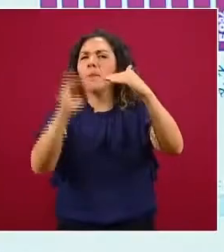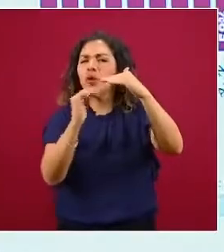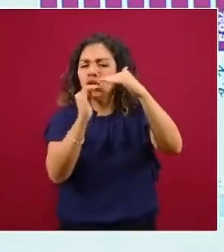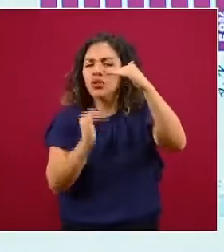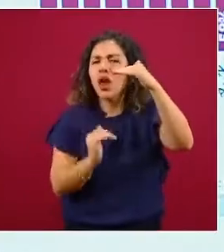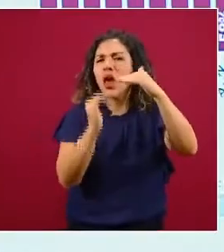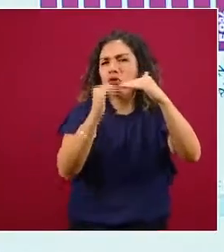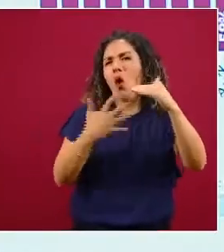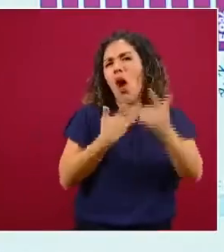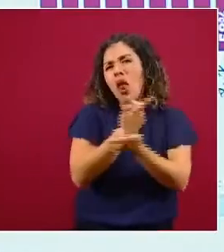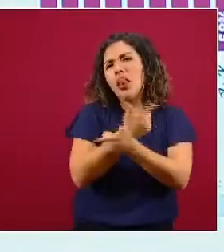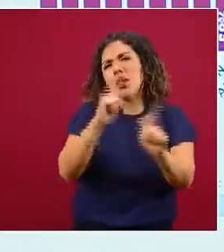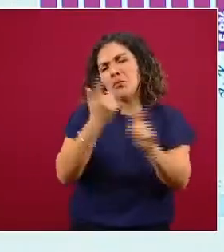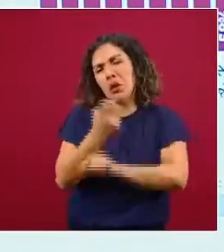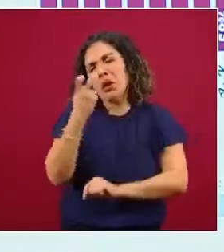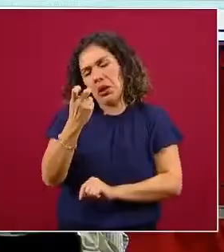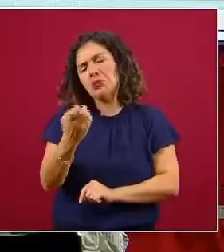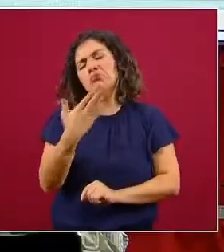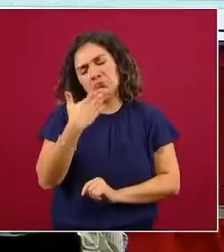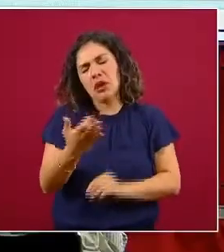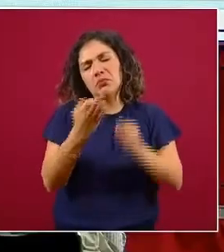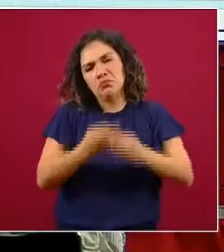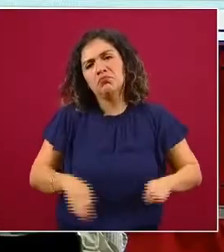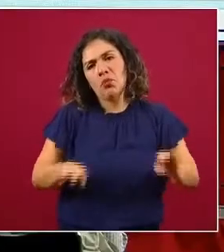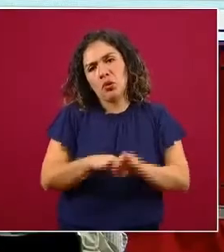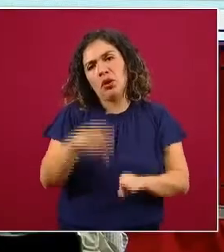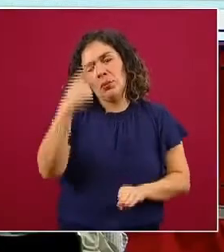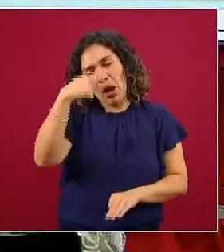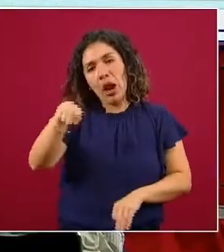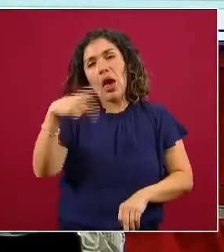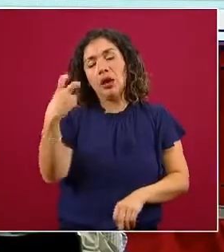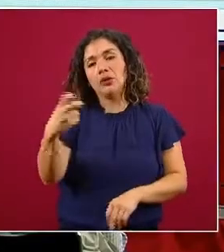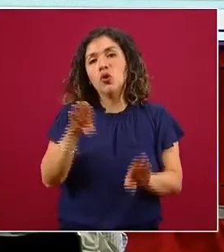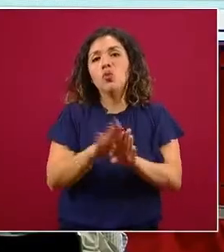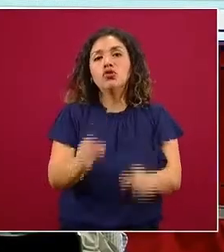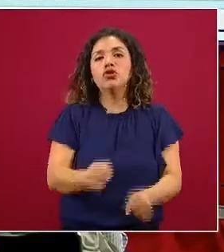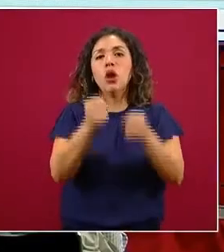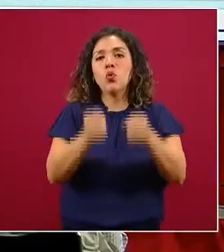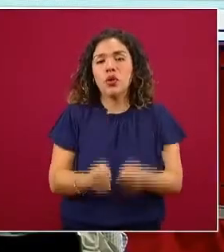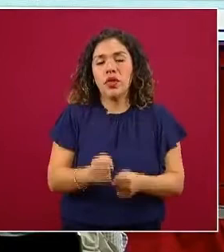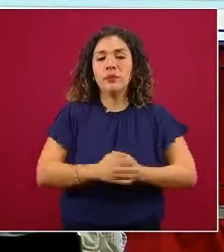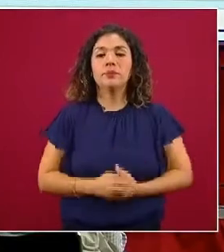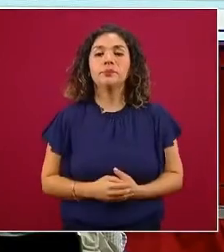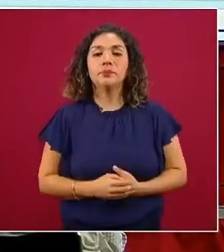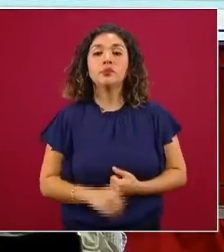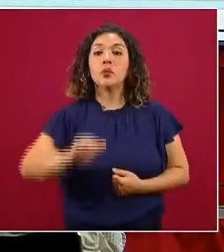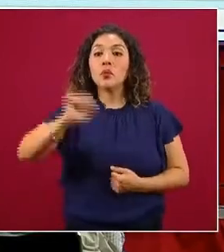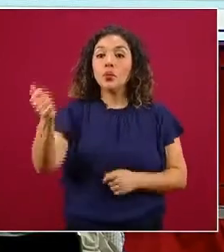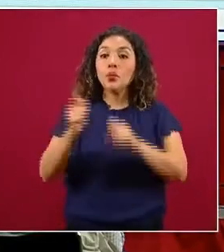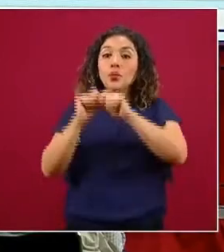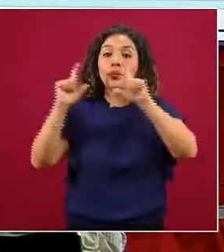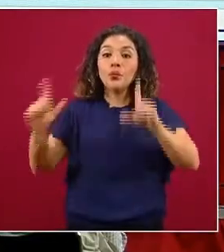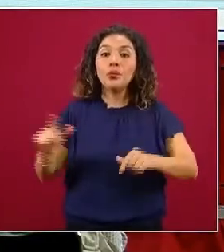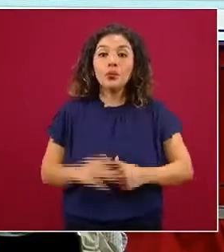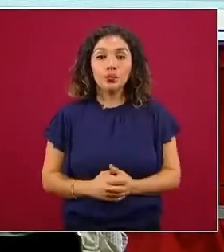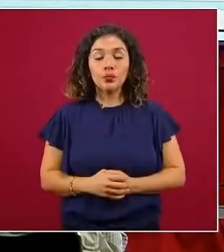de disponibilidad, lo cual es importante para el tema de nivel de seguridad. Veamos ahora en la siguiente